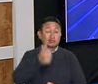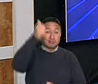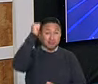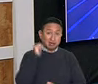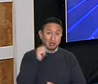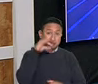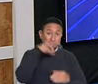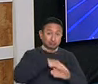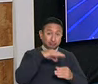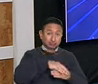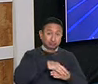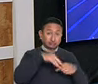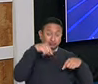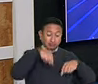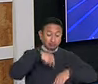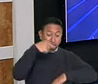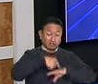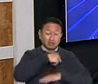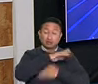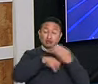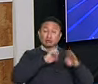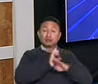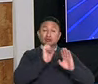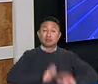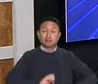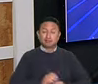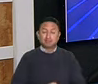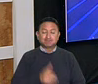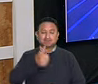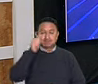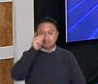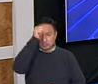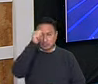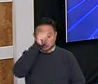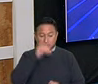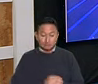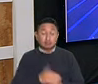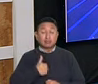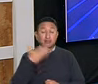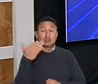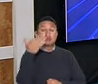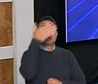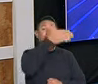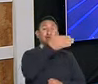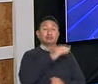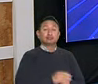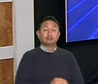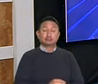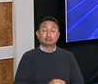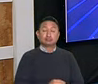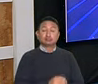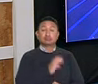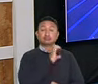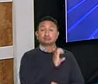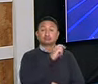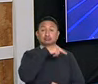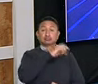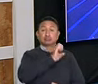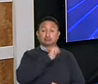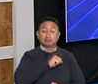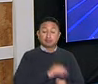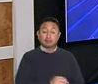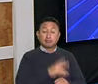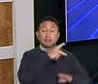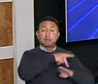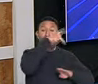electoral que vivimos los ecuatorianos ayer domingo. Vamos a la delegación del Consejo del Consejo Nacional Electoral,